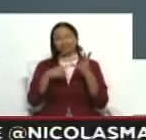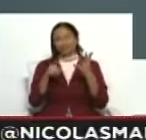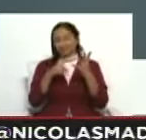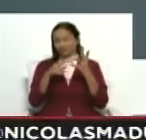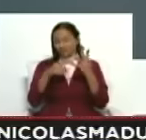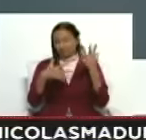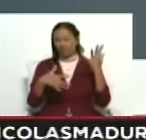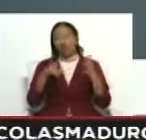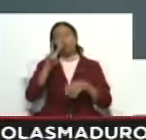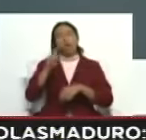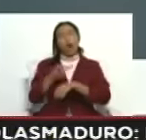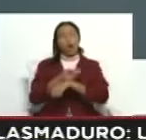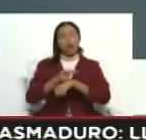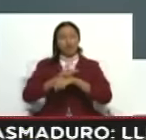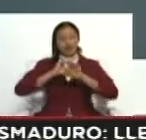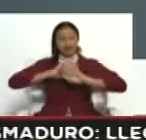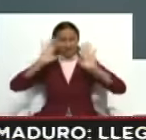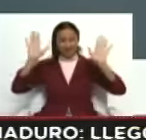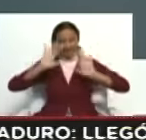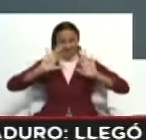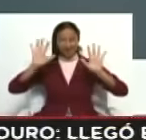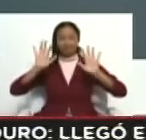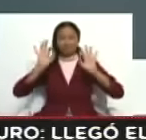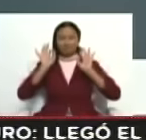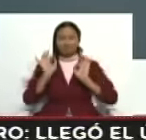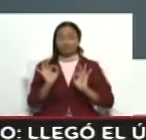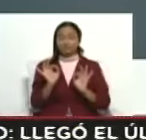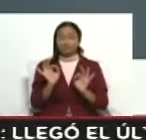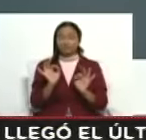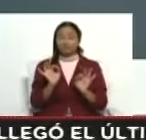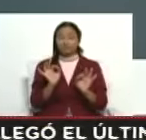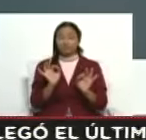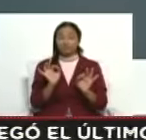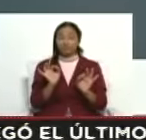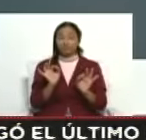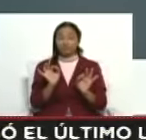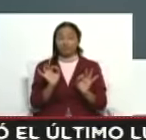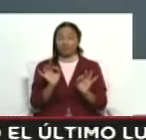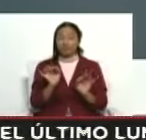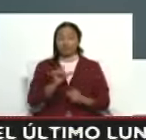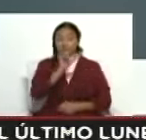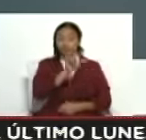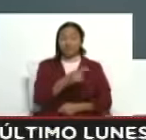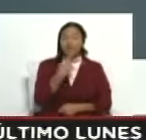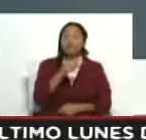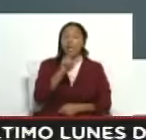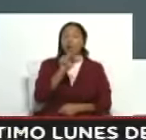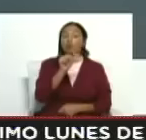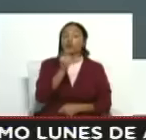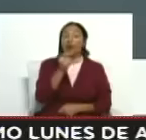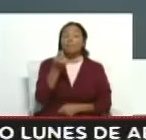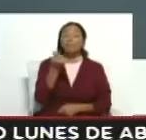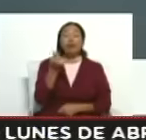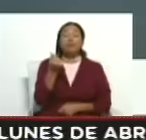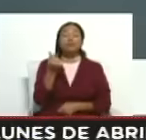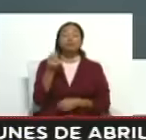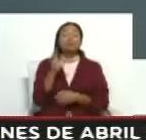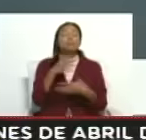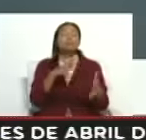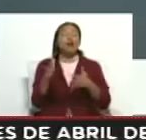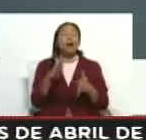de los dos gobiernos de Carlos Andrés y luego de Caldera, le habían entrado, decía Ullar Pietri, aproximadamente